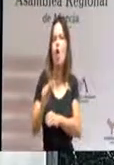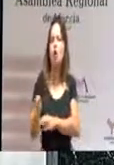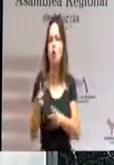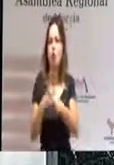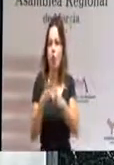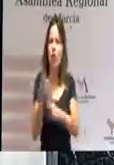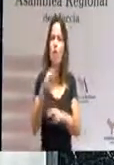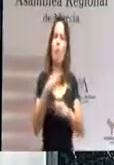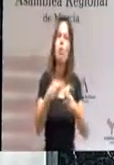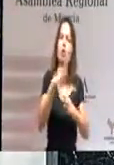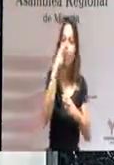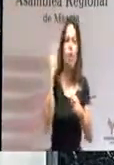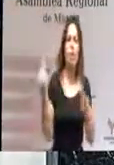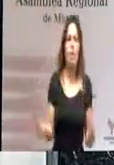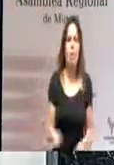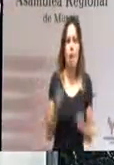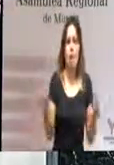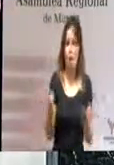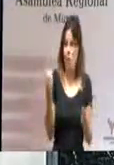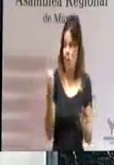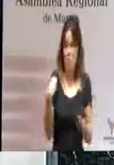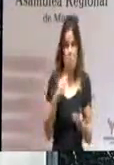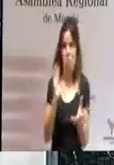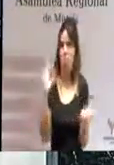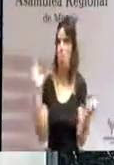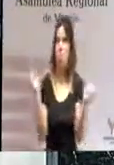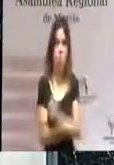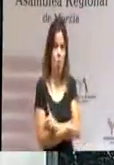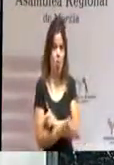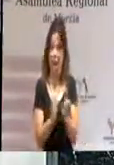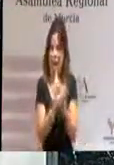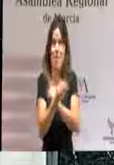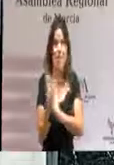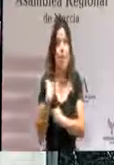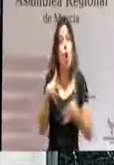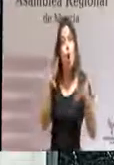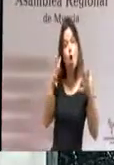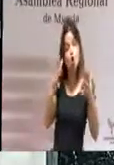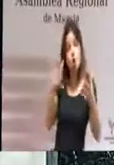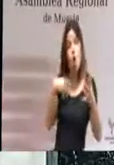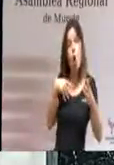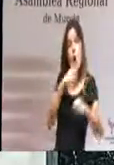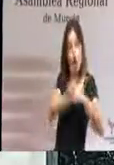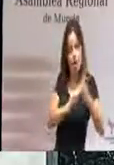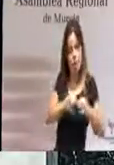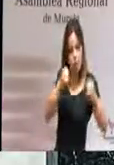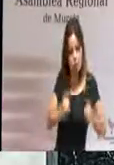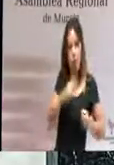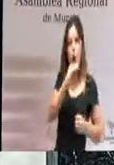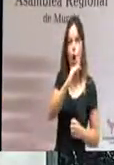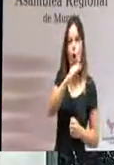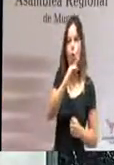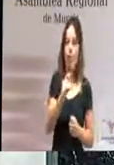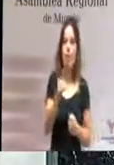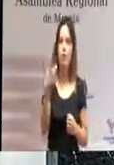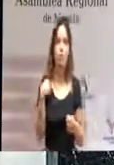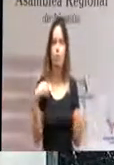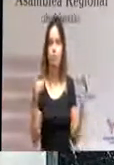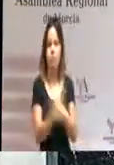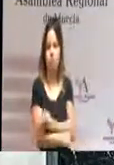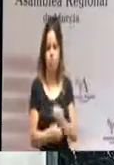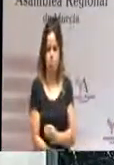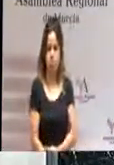políticas públicas. Usted hace todo lo contrario de lo que recomienda un organismo tan radical como la OCDE. Me va a decir que eso